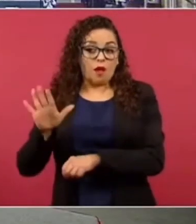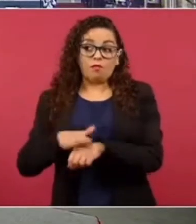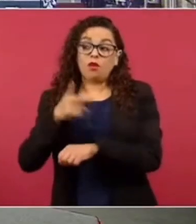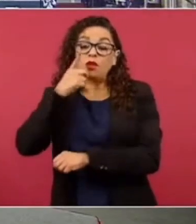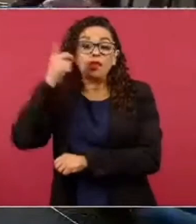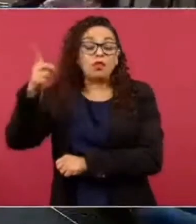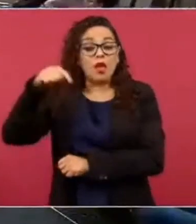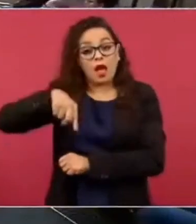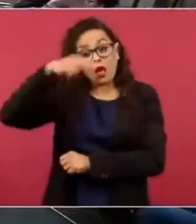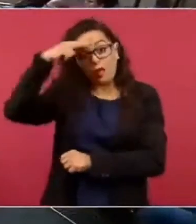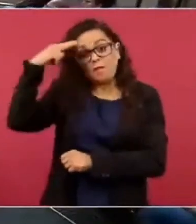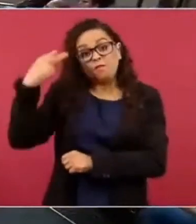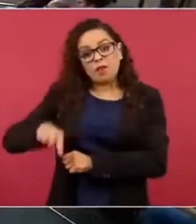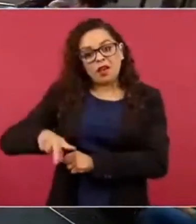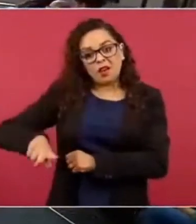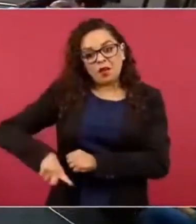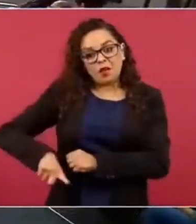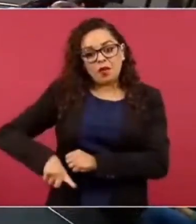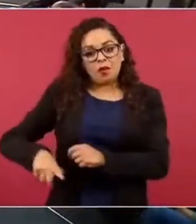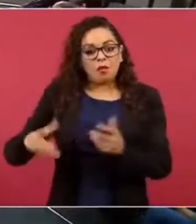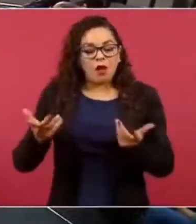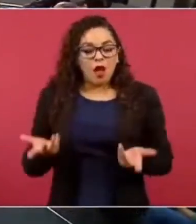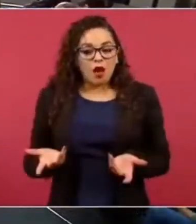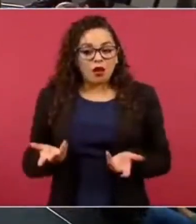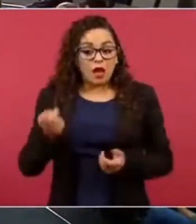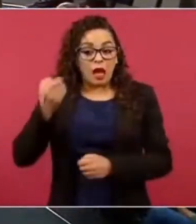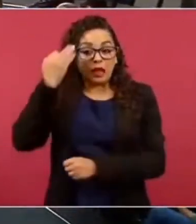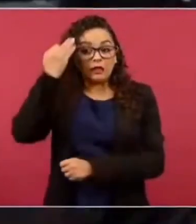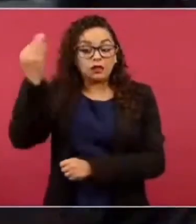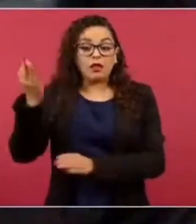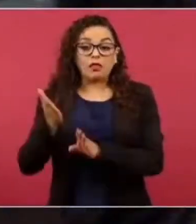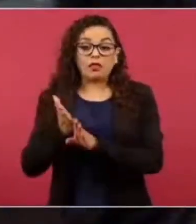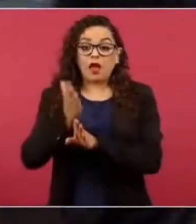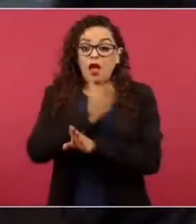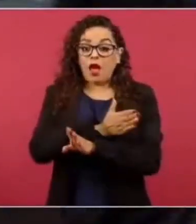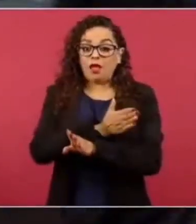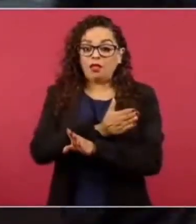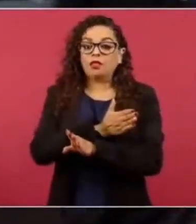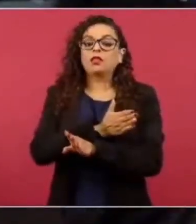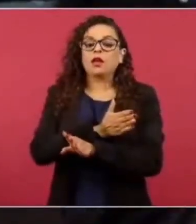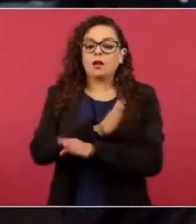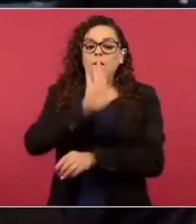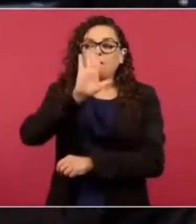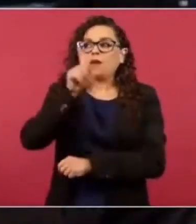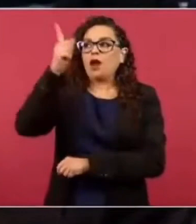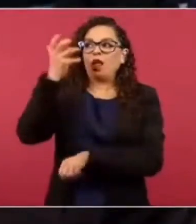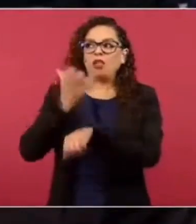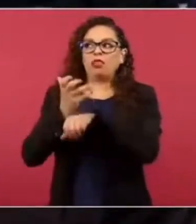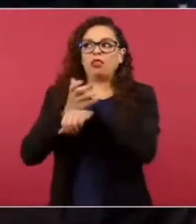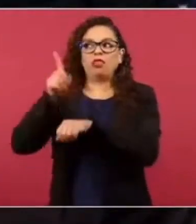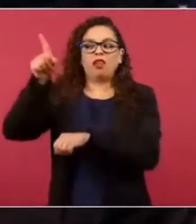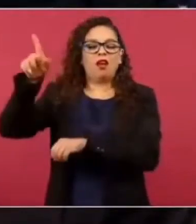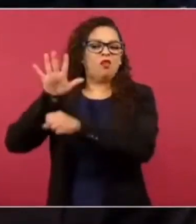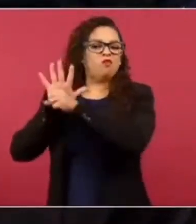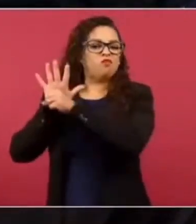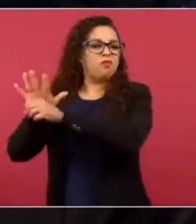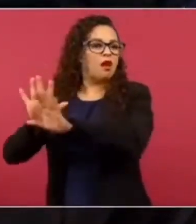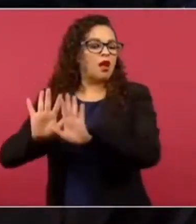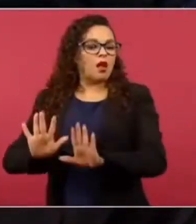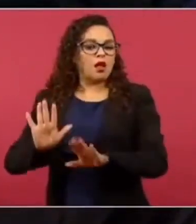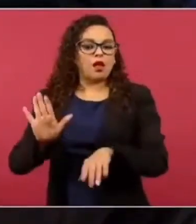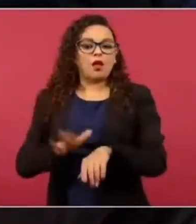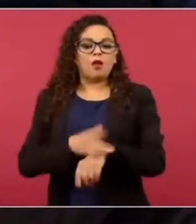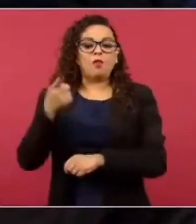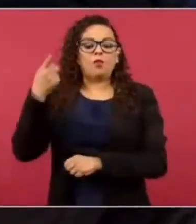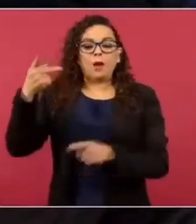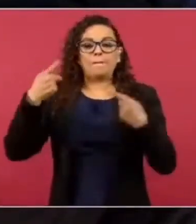mexicano pues doblegó al de Estados Unidos en aquel momento por el caso Cienfuegos, por el tema de la actuación, sí, de los agentes de la DEA, de